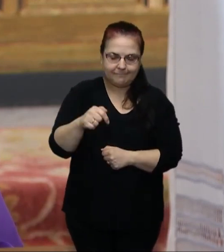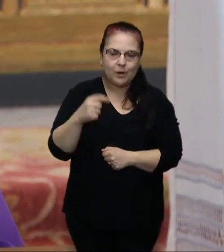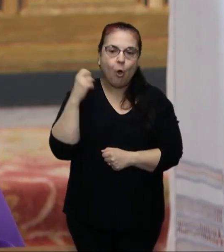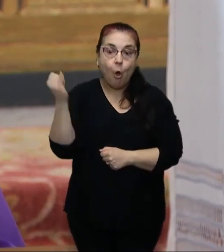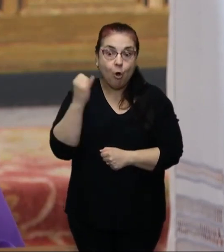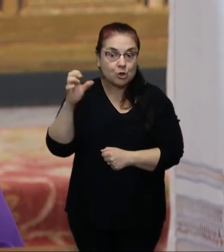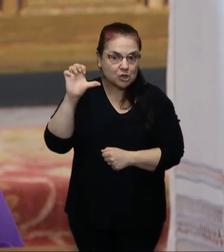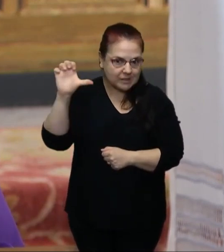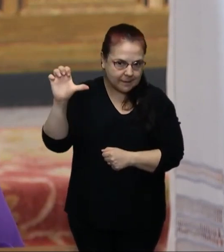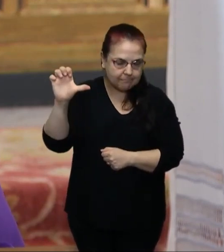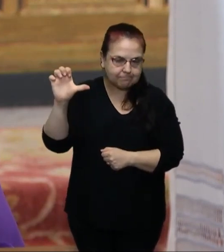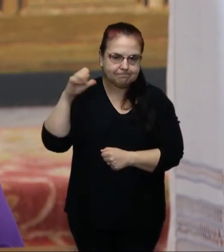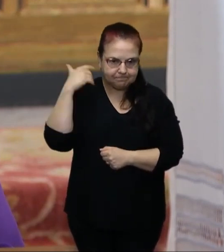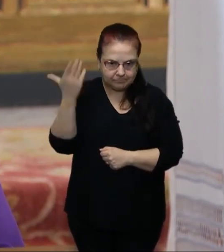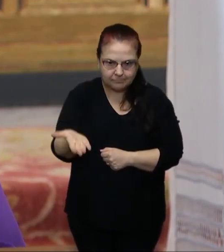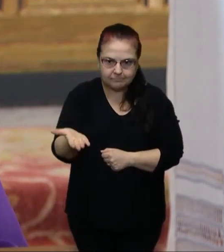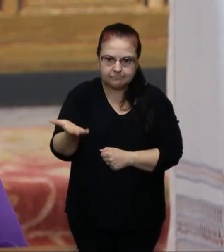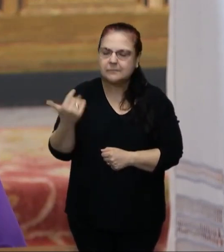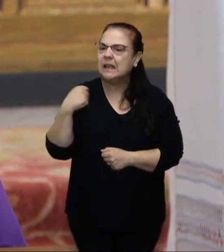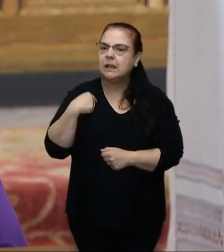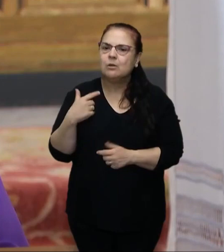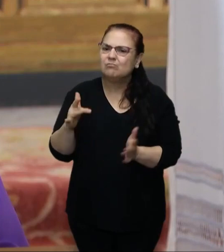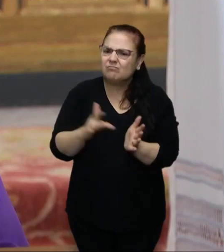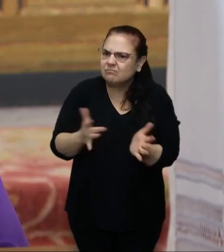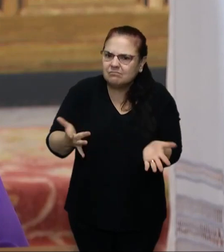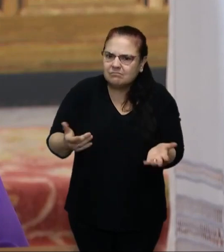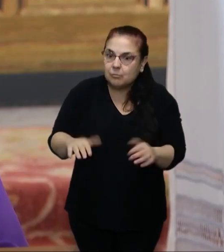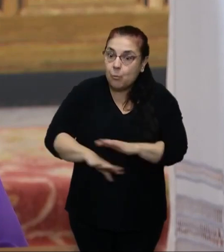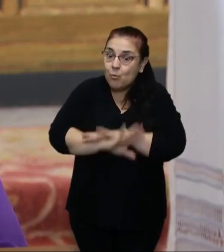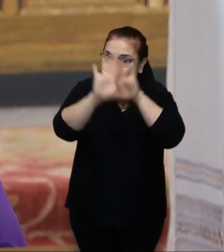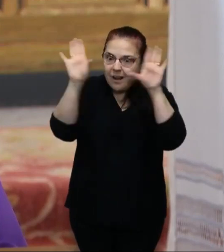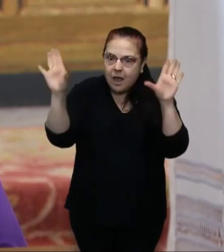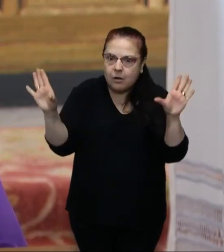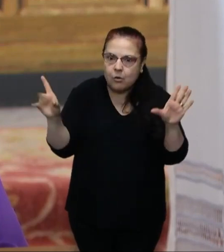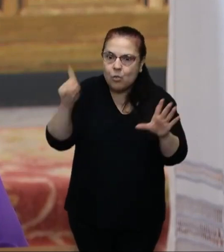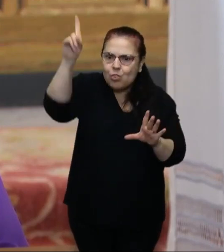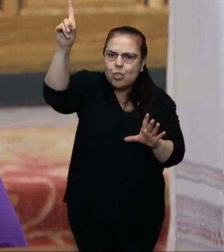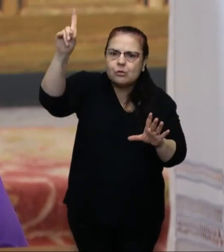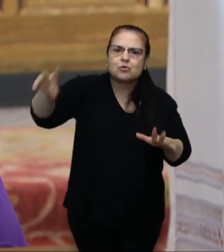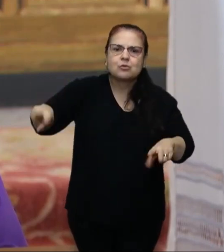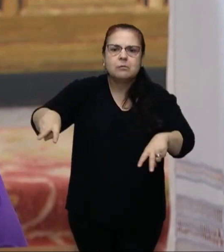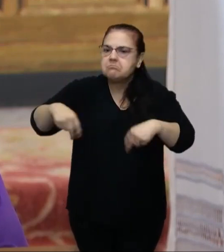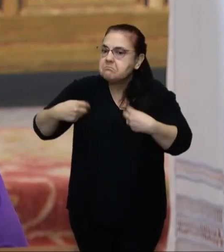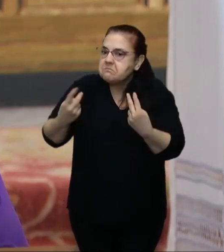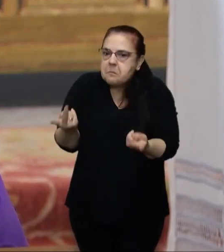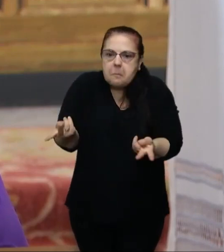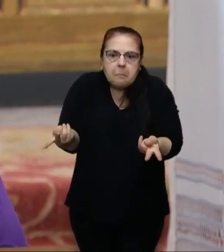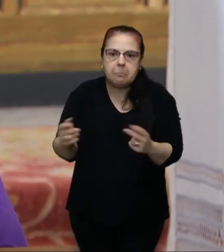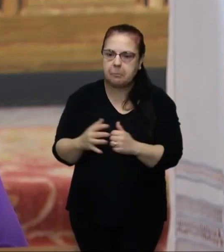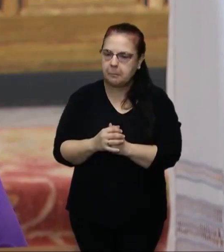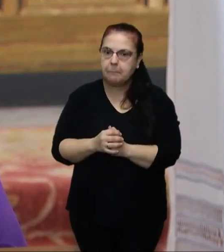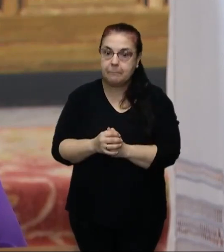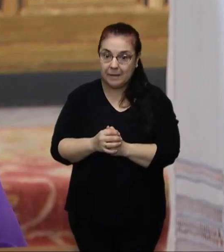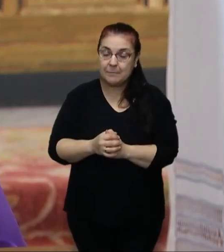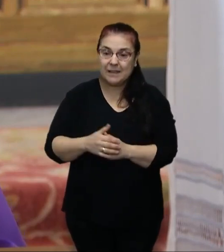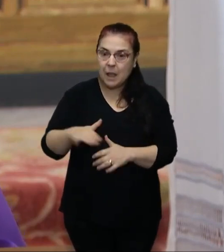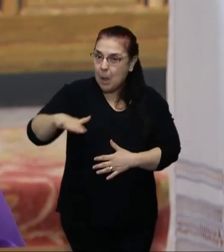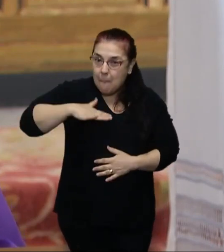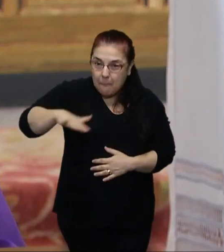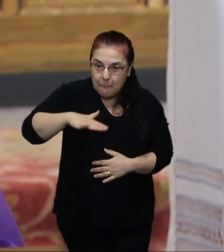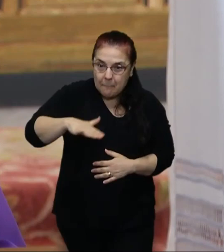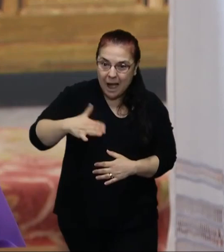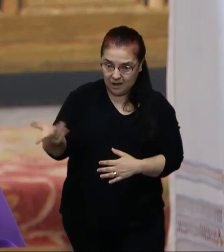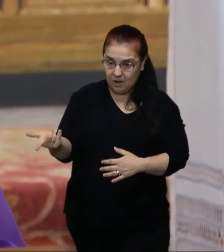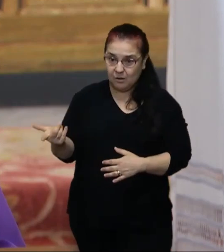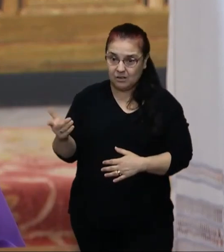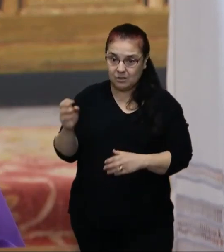José es un caso clarísimo de cómo Dios permite una mala acción por parte de sus hermanos, pero